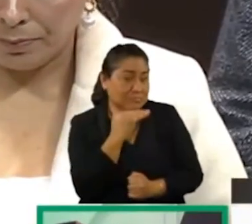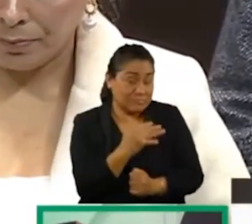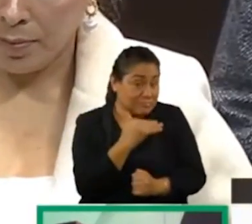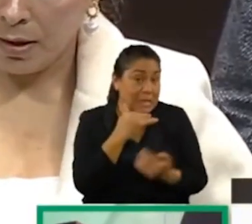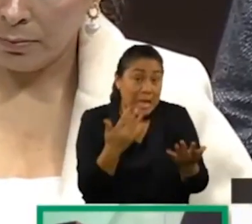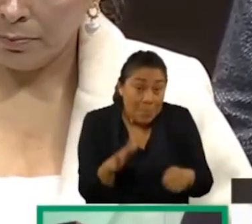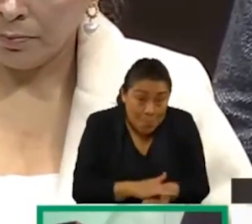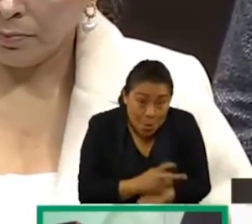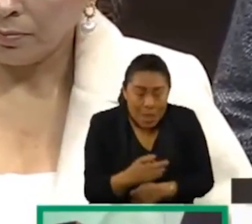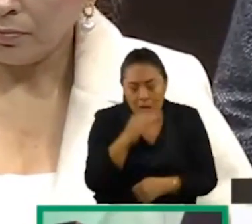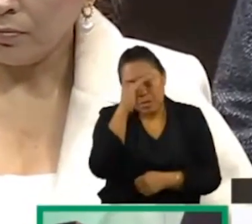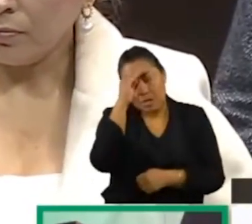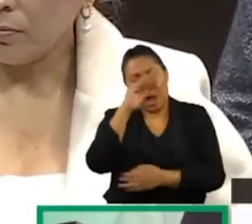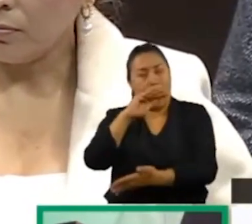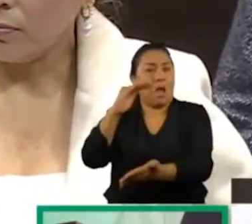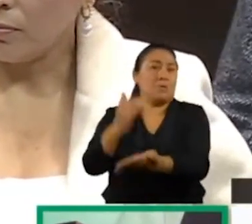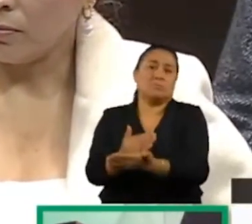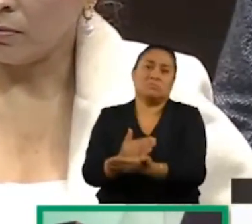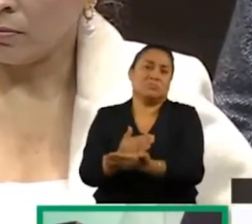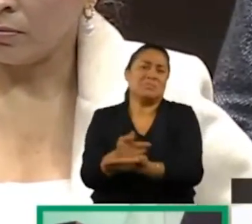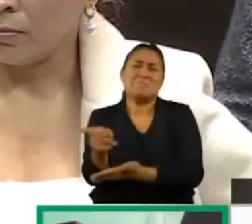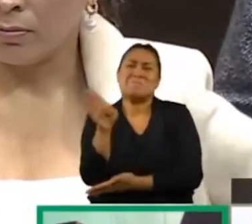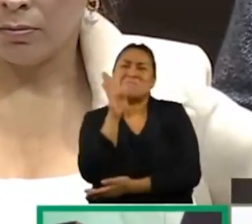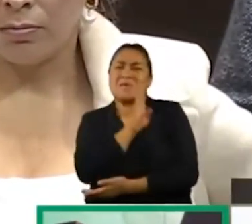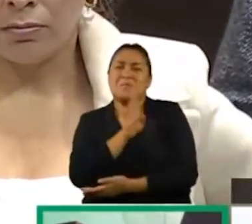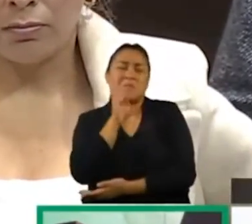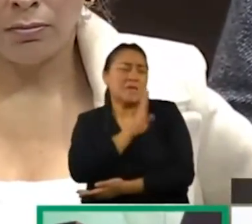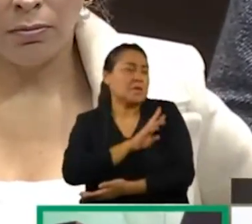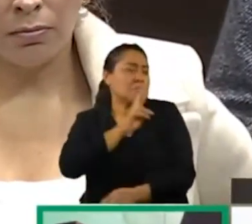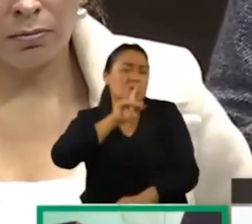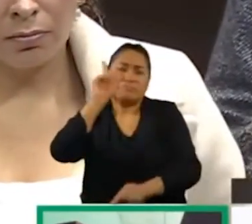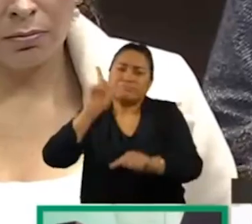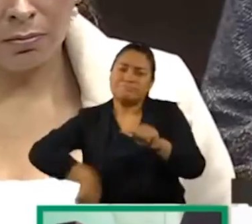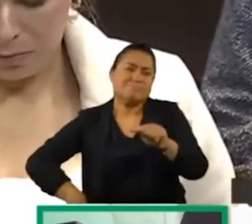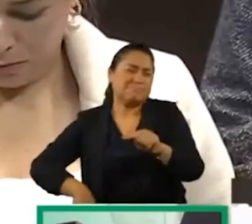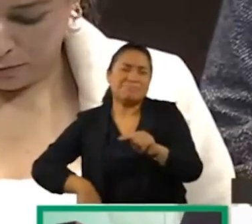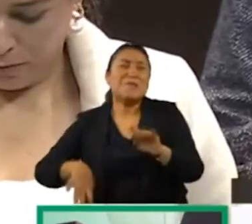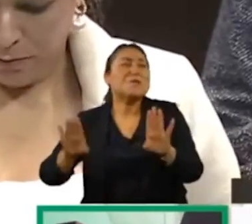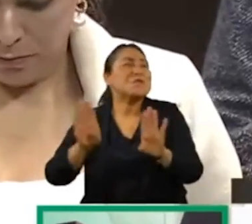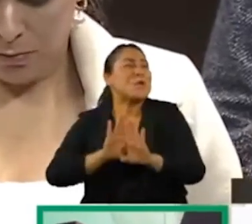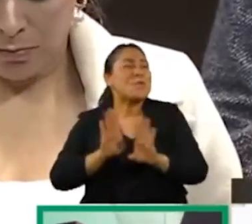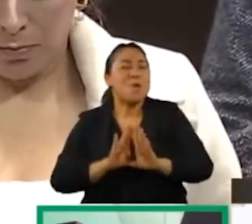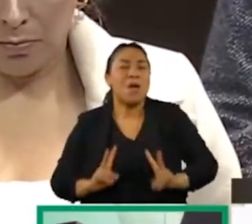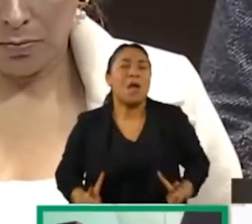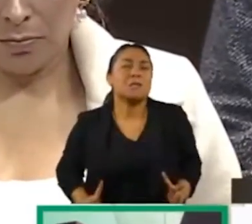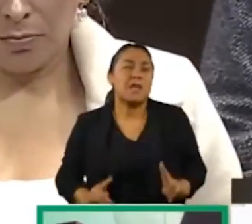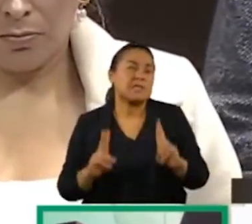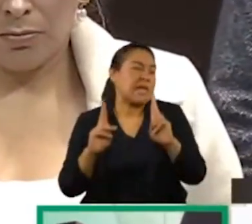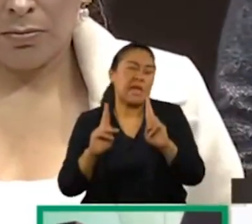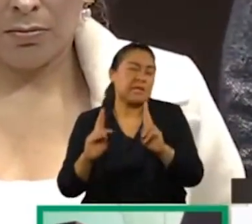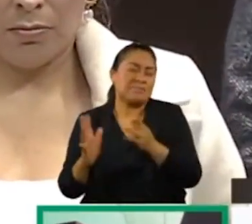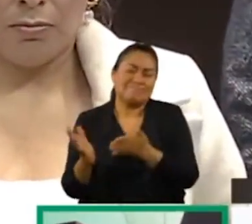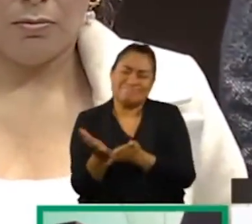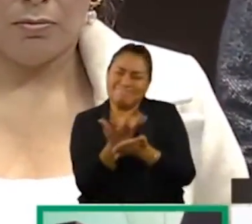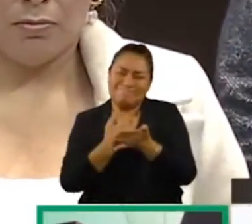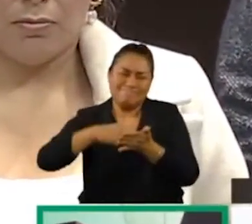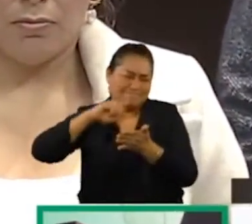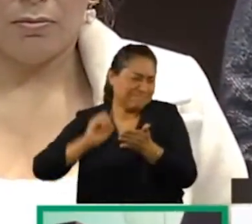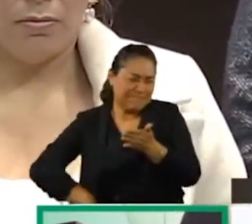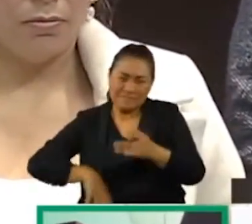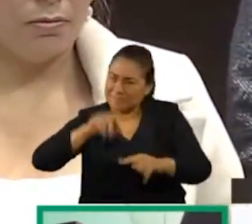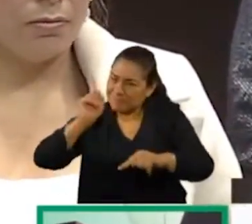se decidió cortar con el mal de raíz, extirpar el cáncer de raíz, y por eso